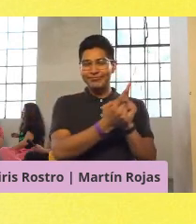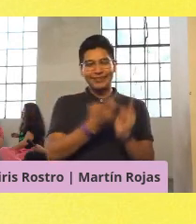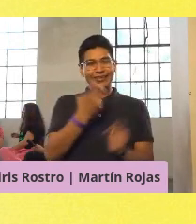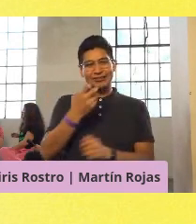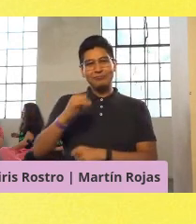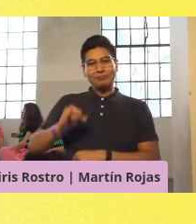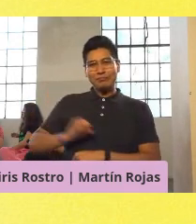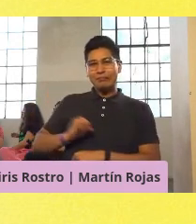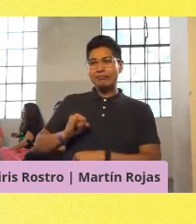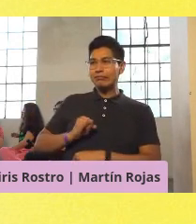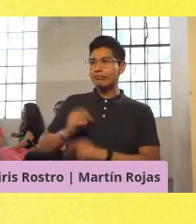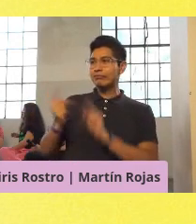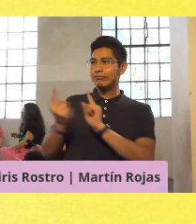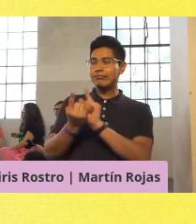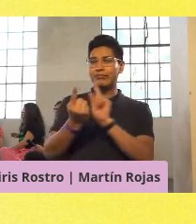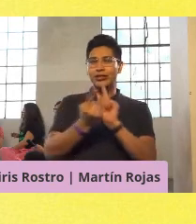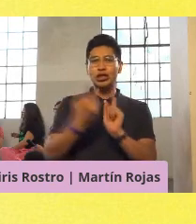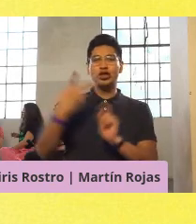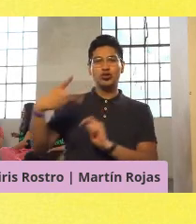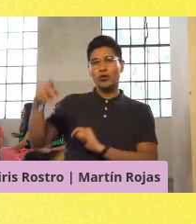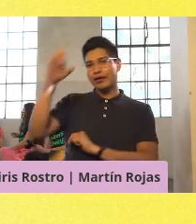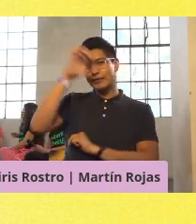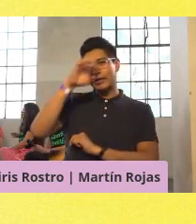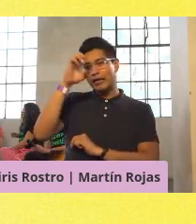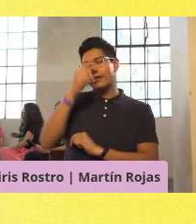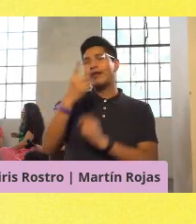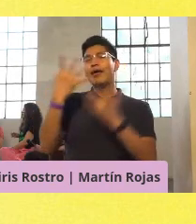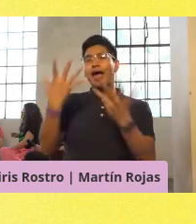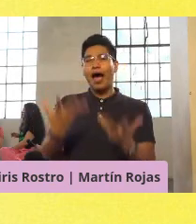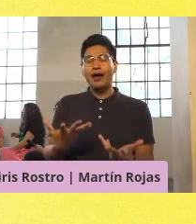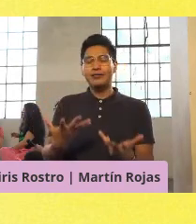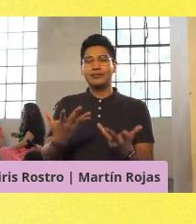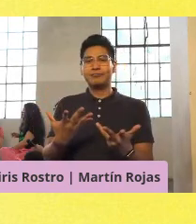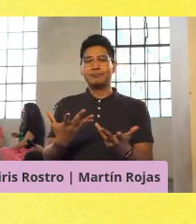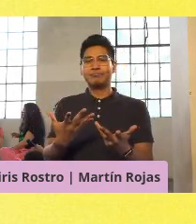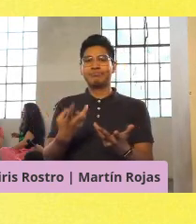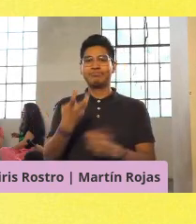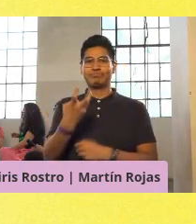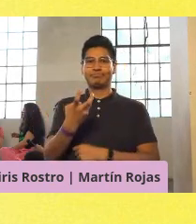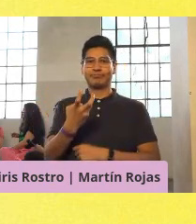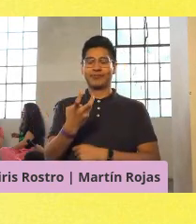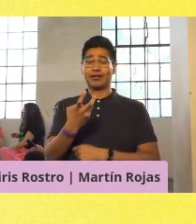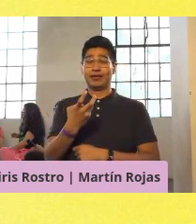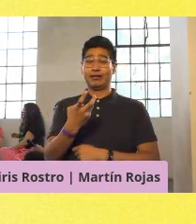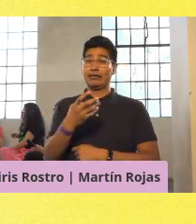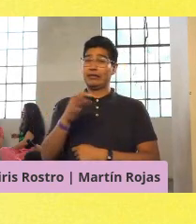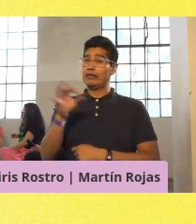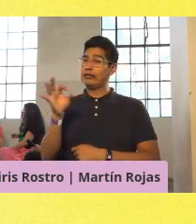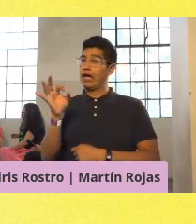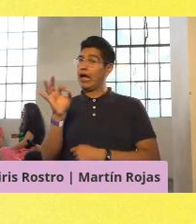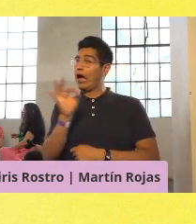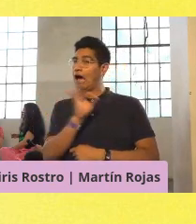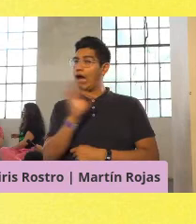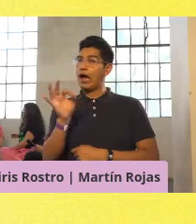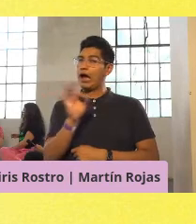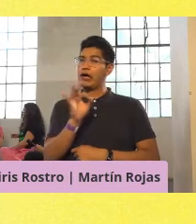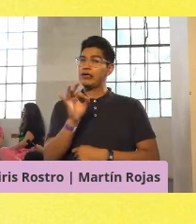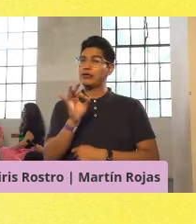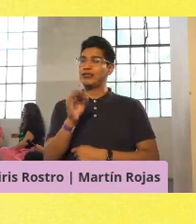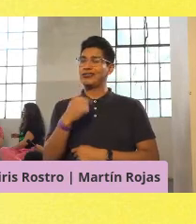y ver qué están haciendo todas las, todas. Creo que no lo había como activado